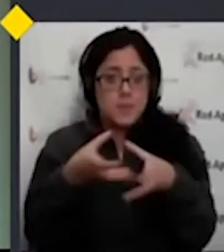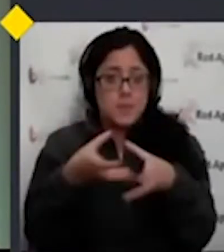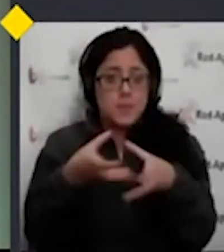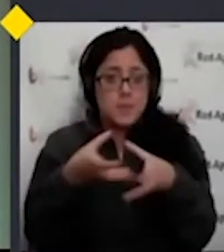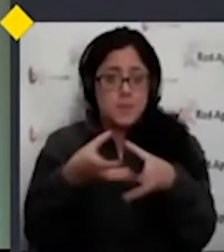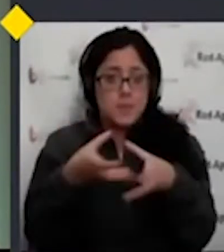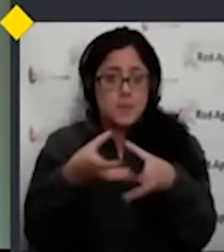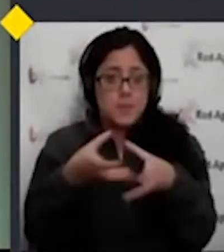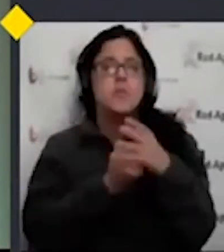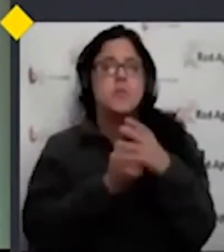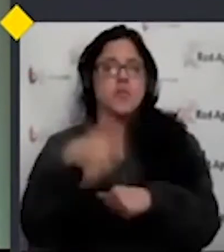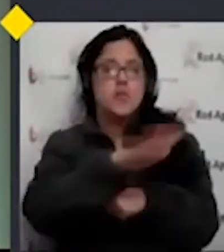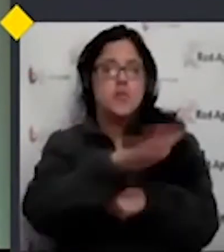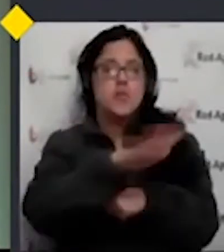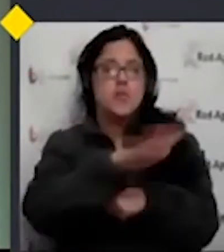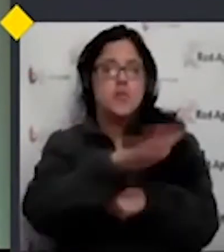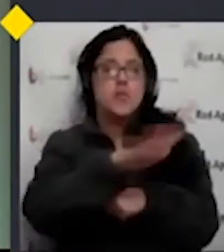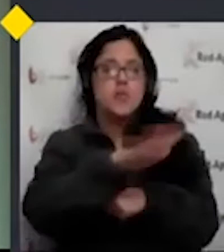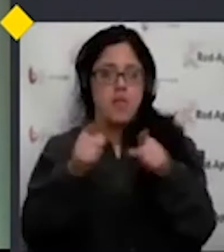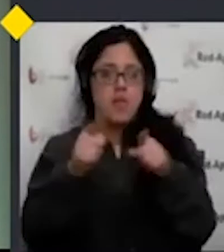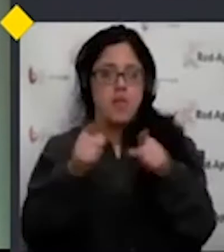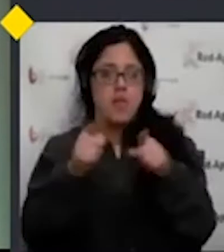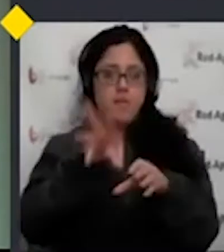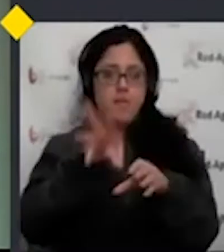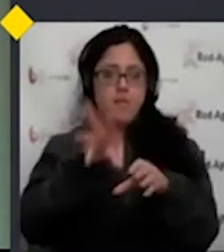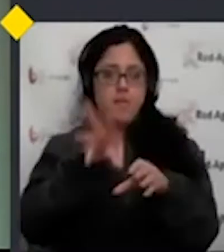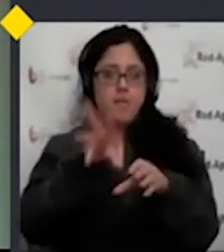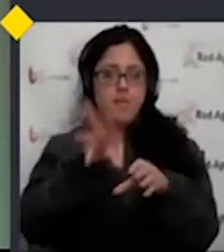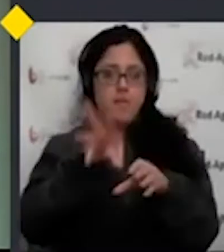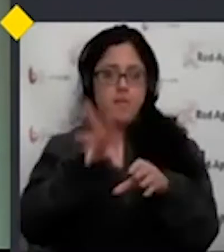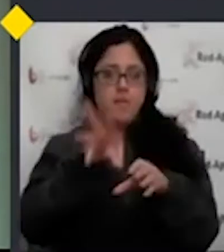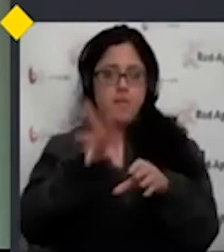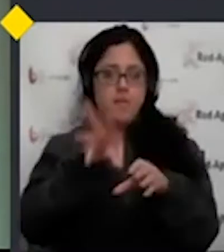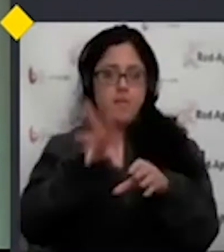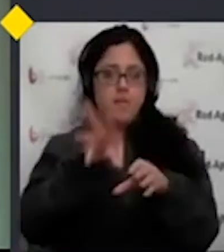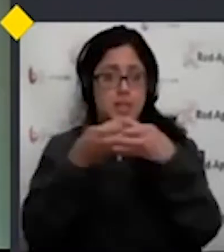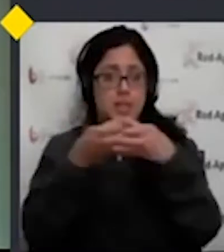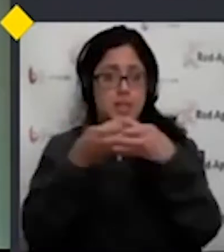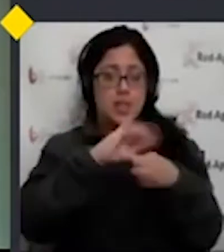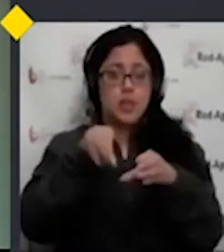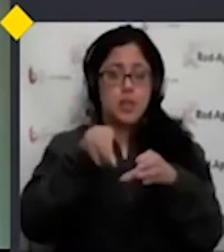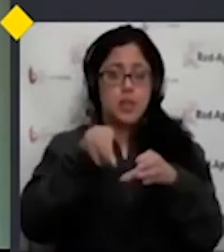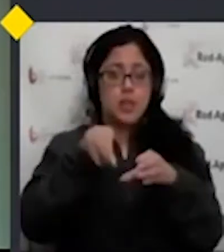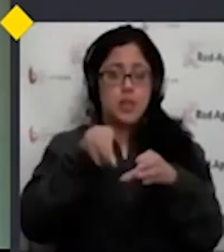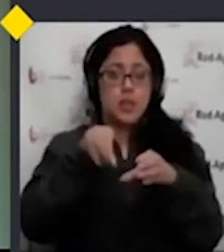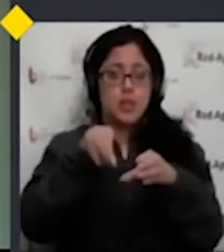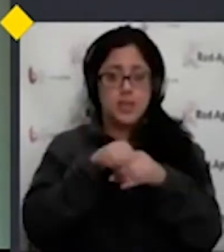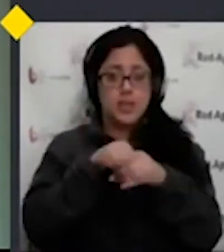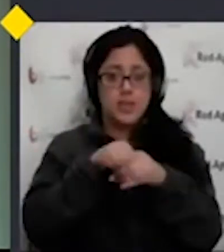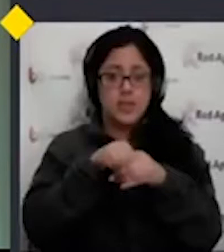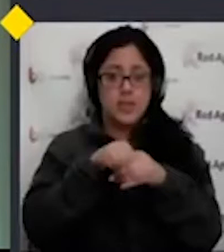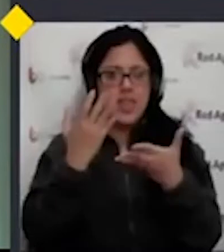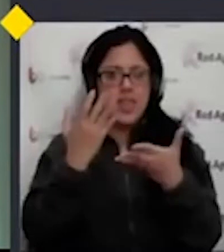para la diversidad e inclusión. Las organizaciones inclusivas maximizan el potencial